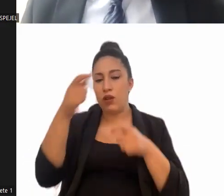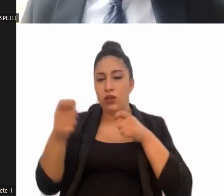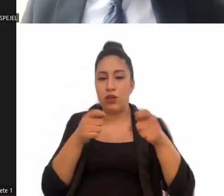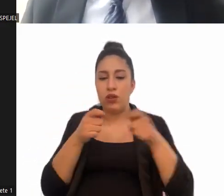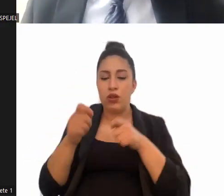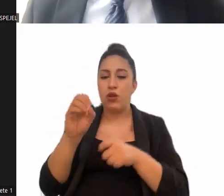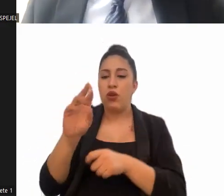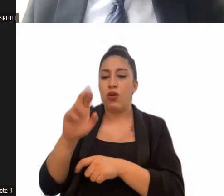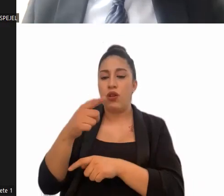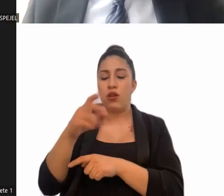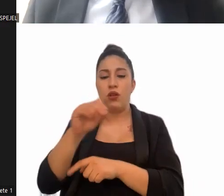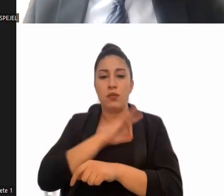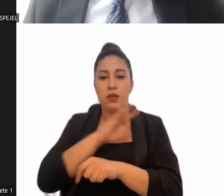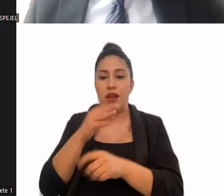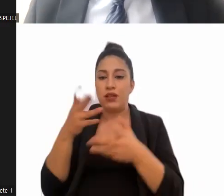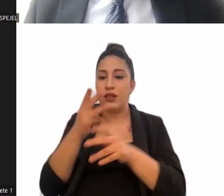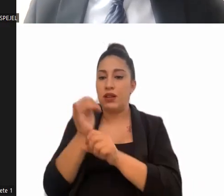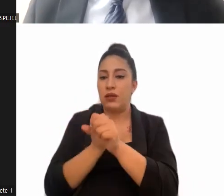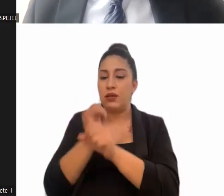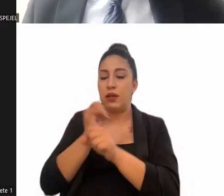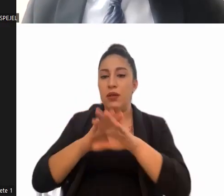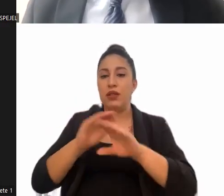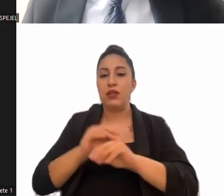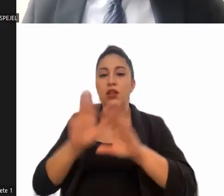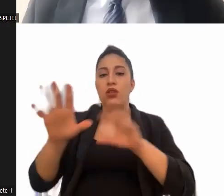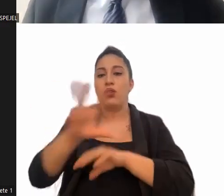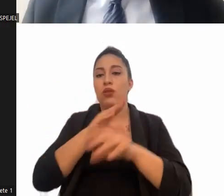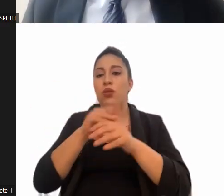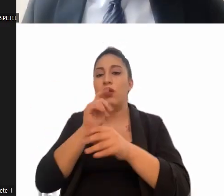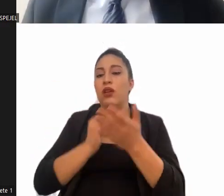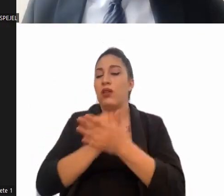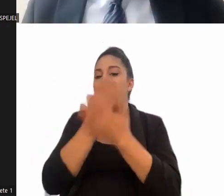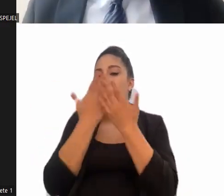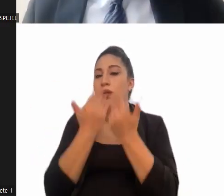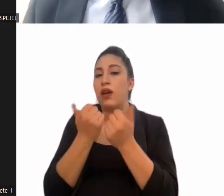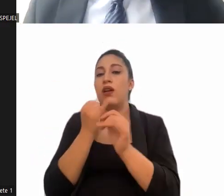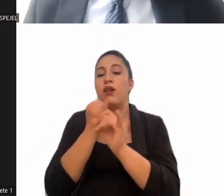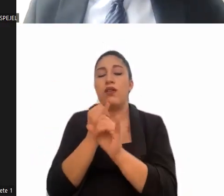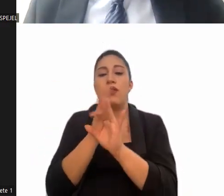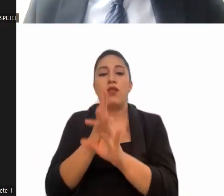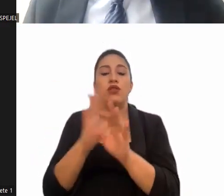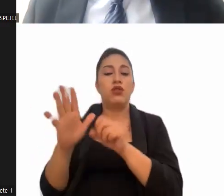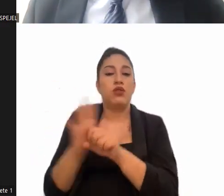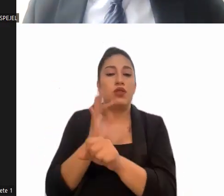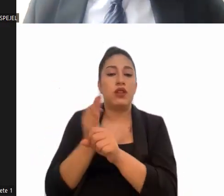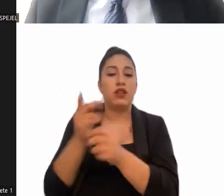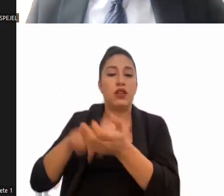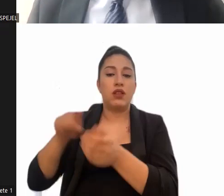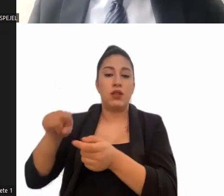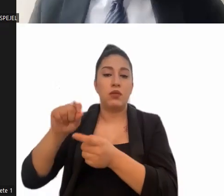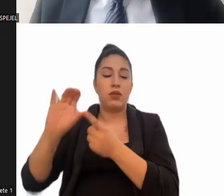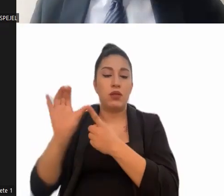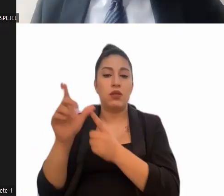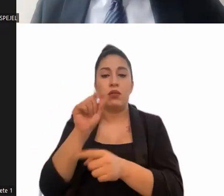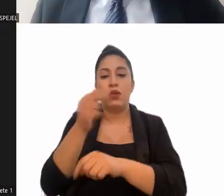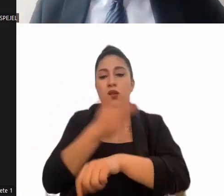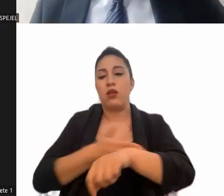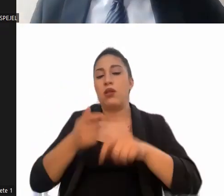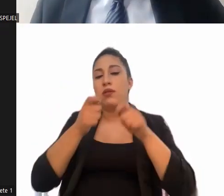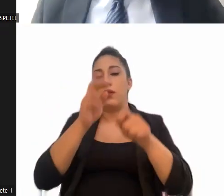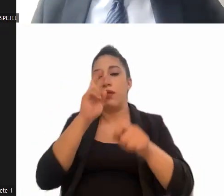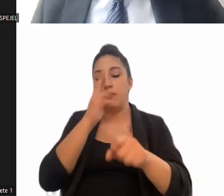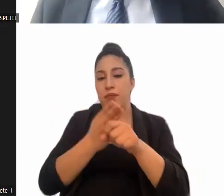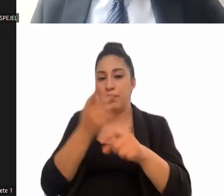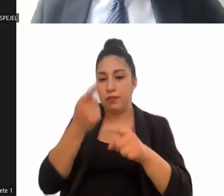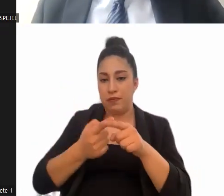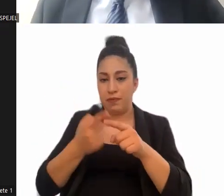la investigación correspondiente relacionada a la declaratoria de inexistencia aprobada por este comité y en caso de así determinarlo inicie el procedimiento de responsabilidad